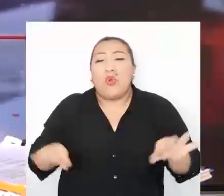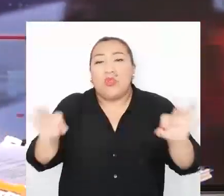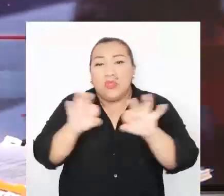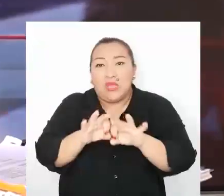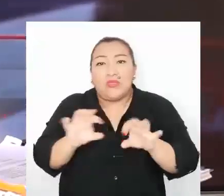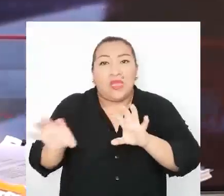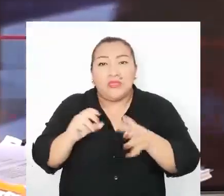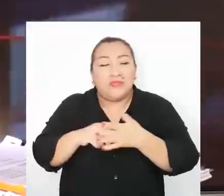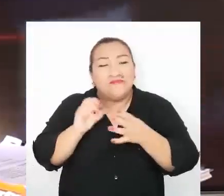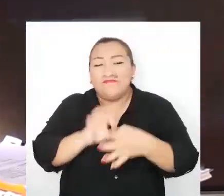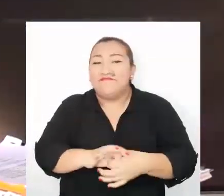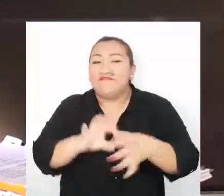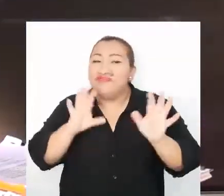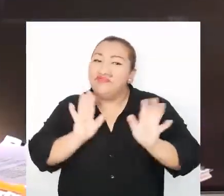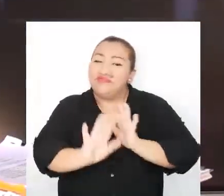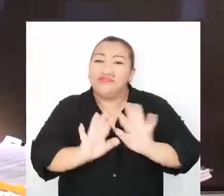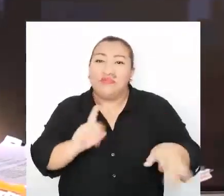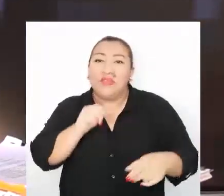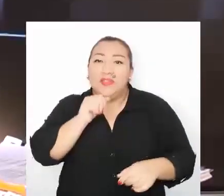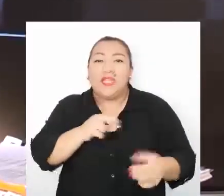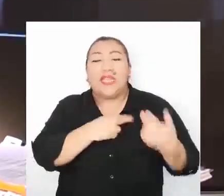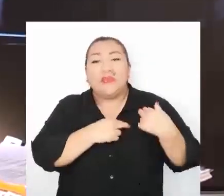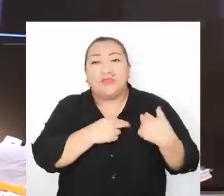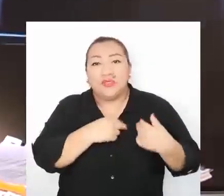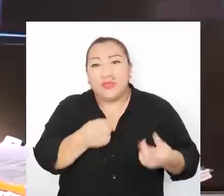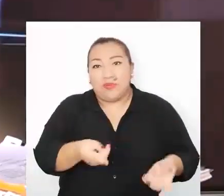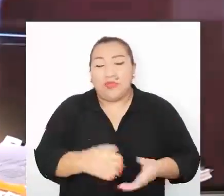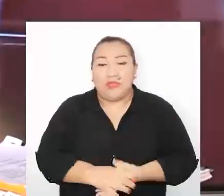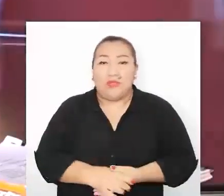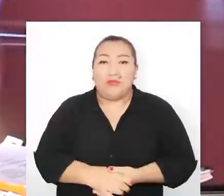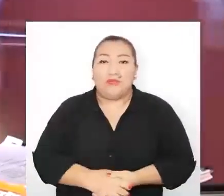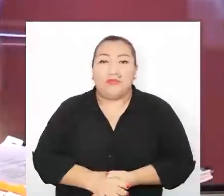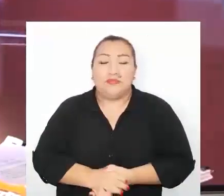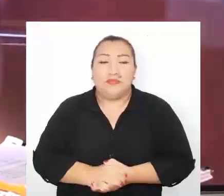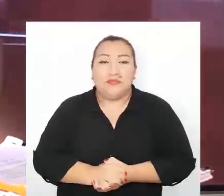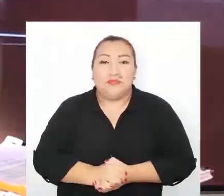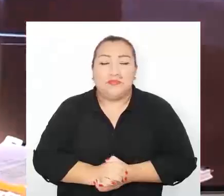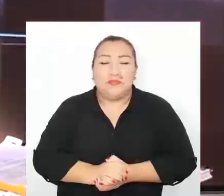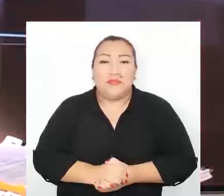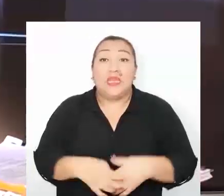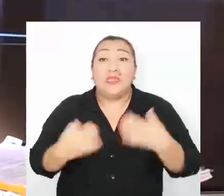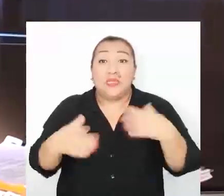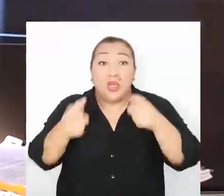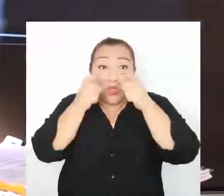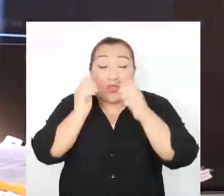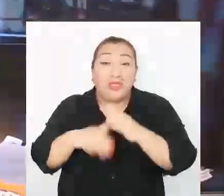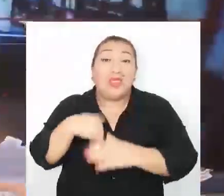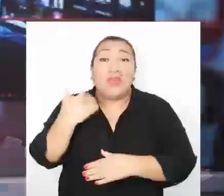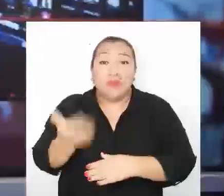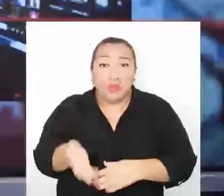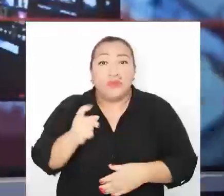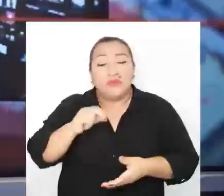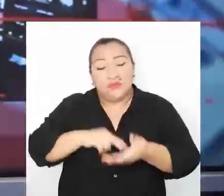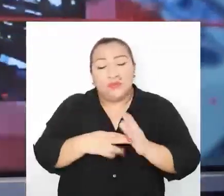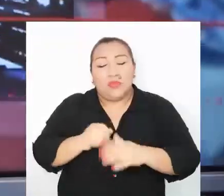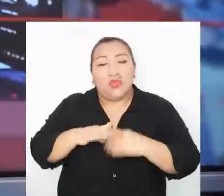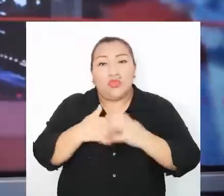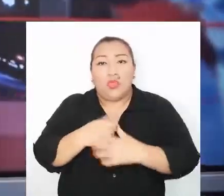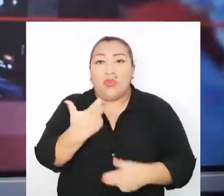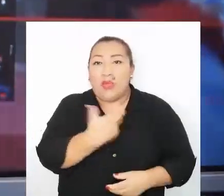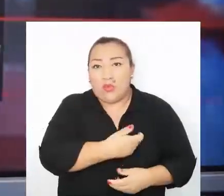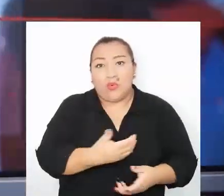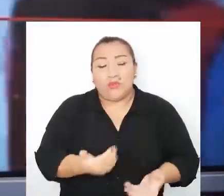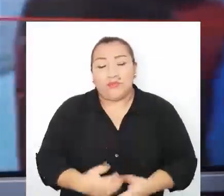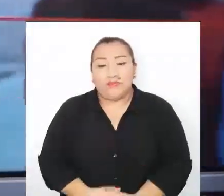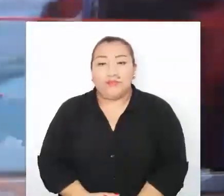de las responsabilidades ya en un control posterior que tiene que ver con la materia de las vacunas vencidas. ¿Todas estas vacunas son